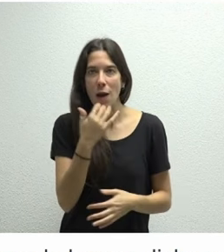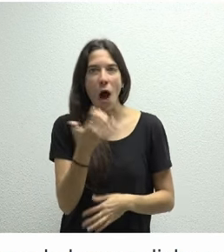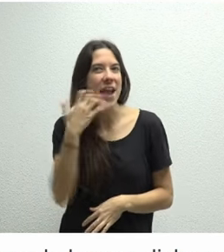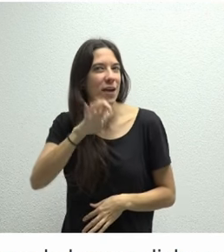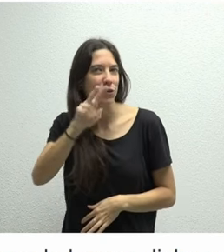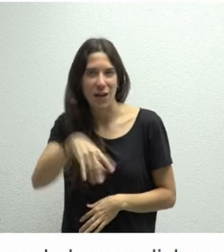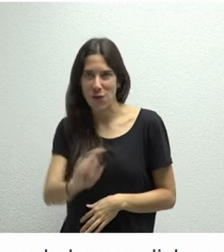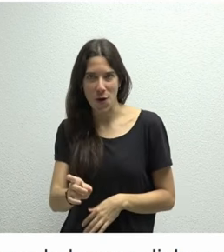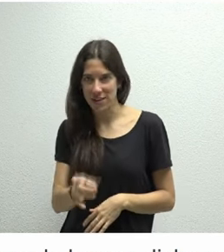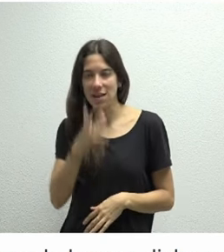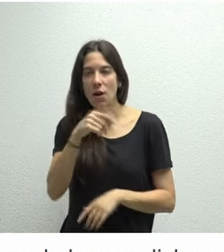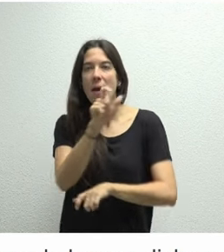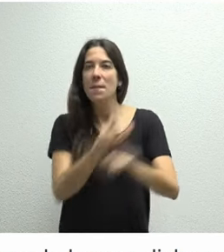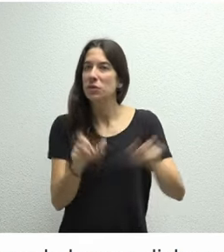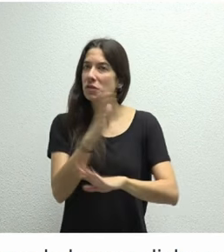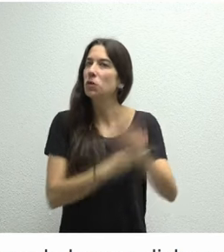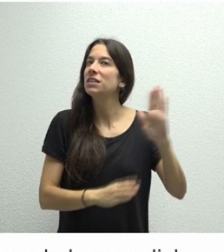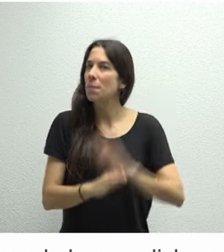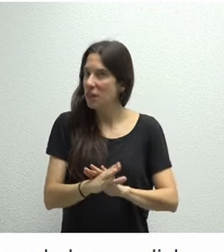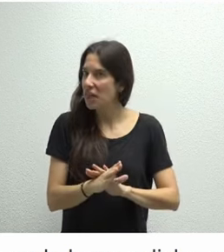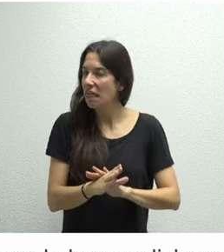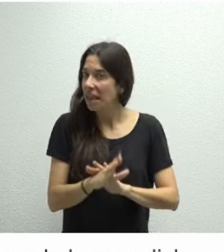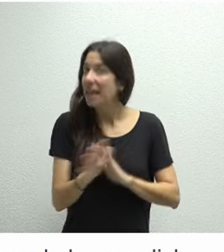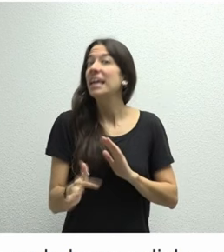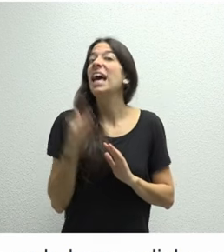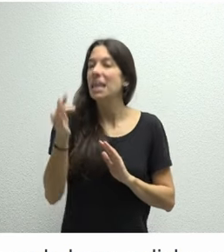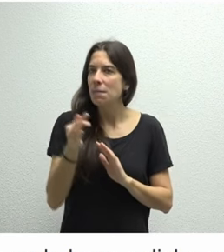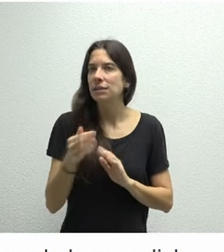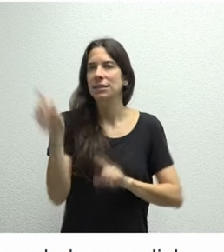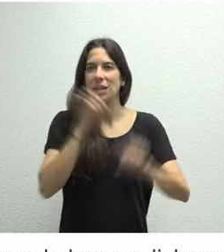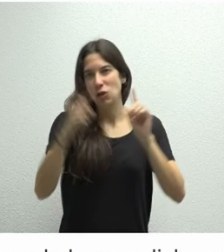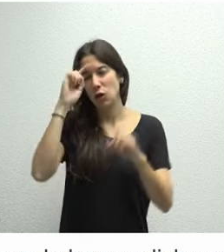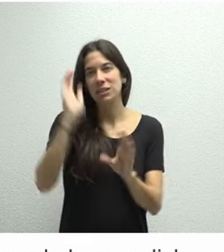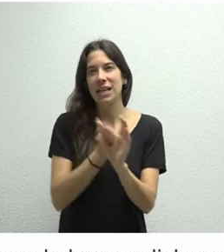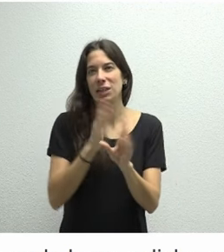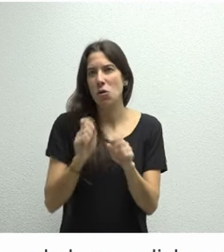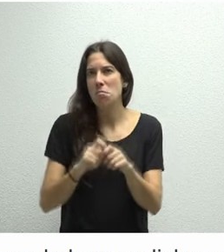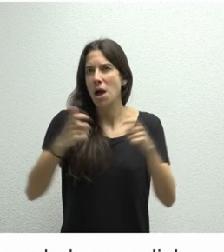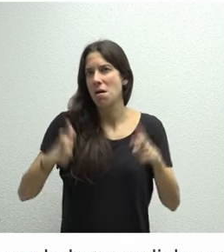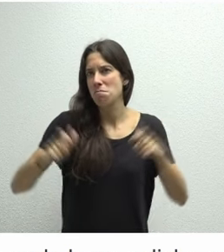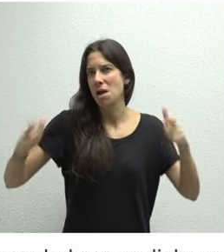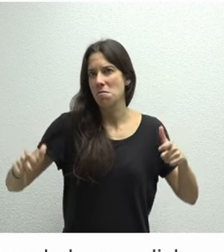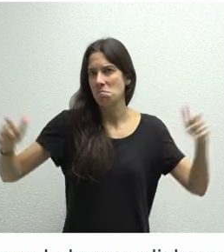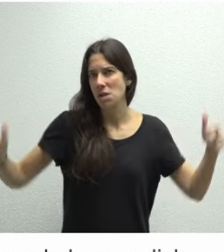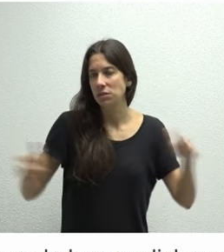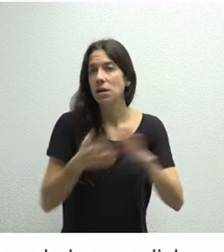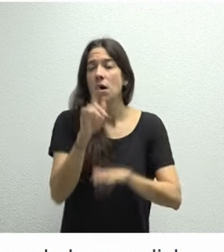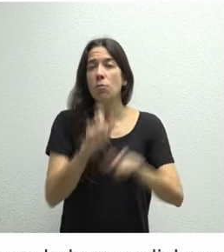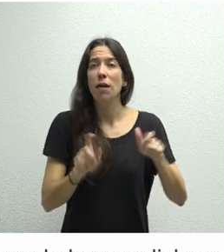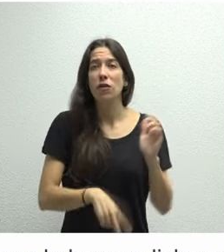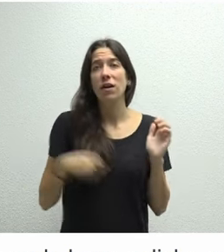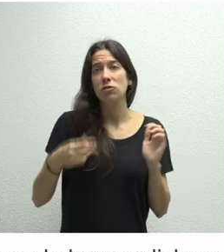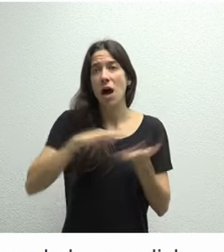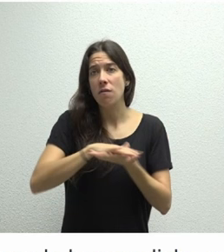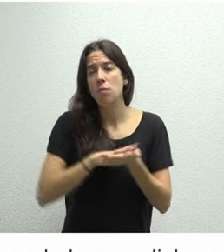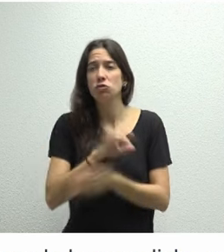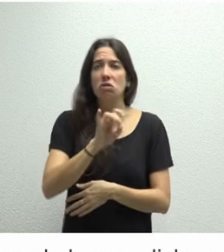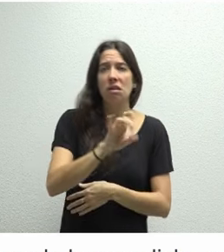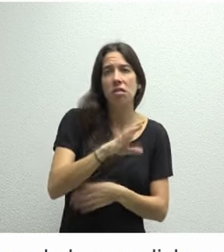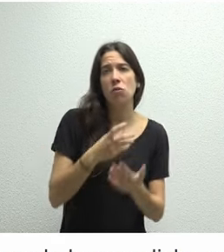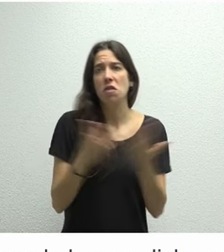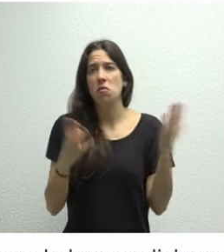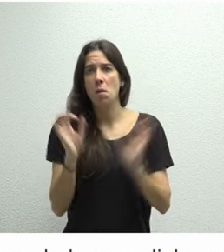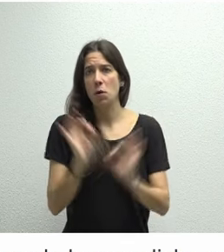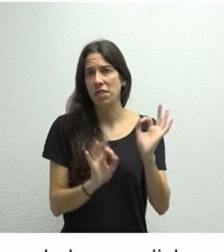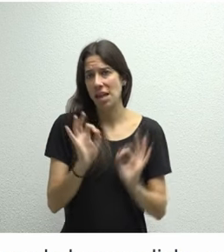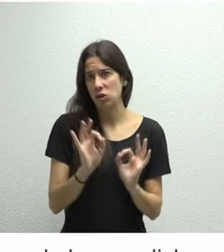tenemos más personas con discapacidad que simultáneamente tienen trastorno psiquiátrico en la población general hablamos de un 15 a un 19 por en los últimos